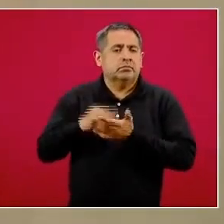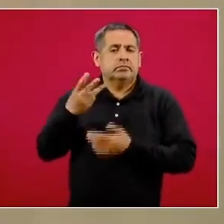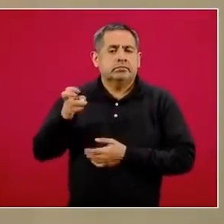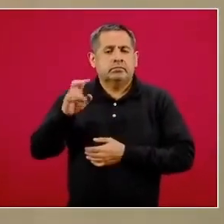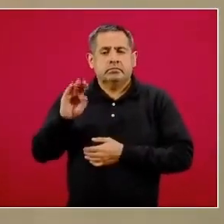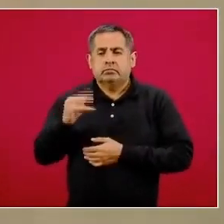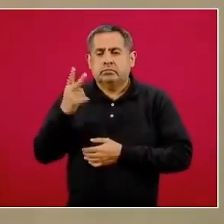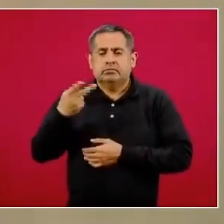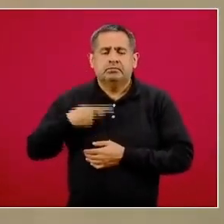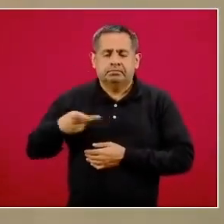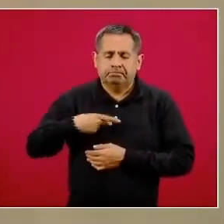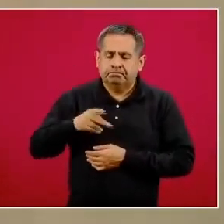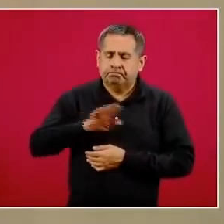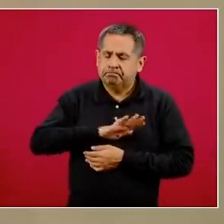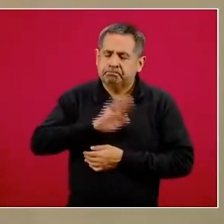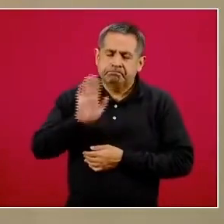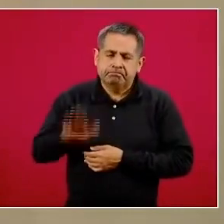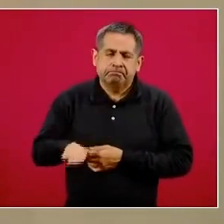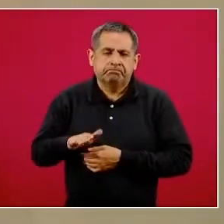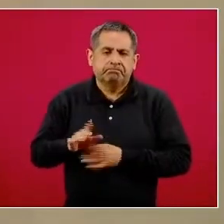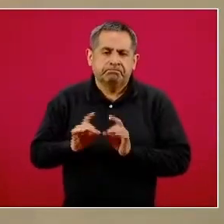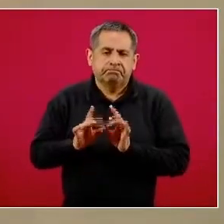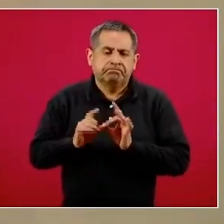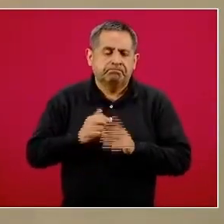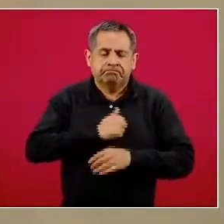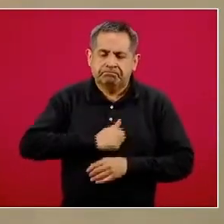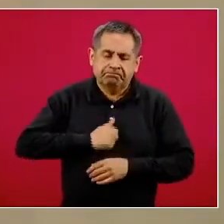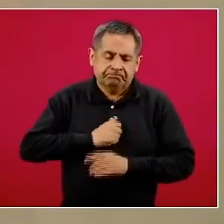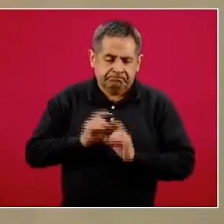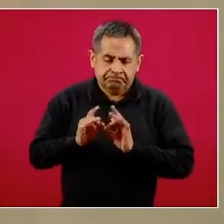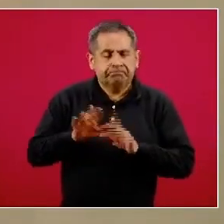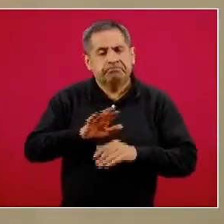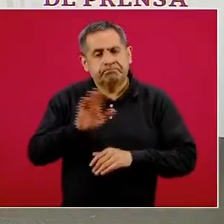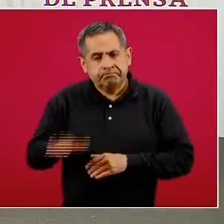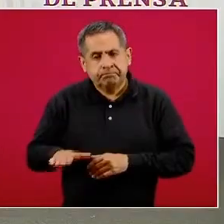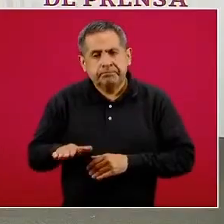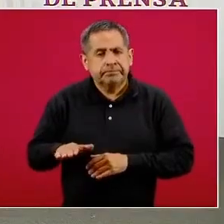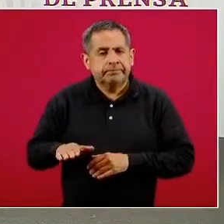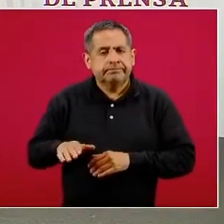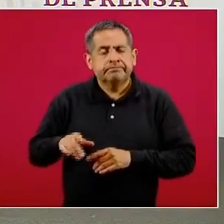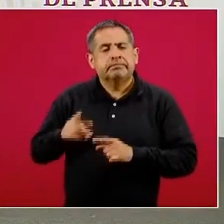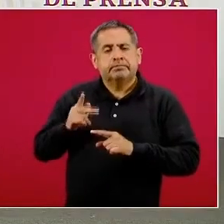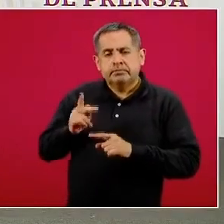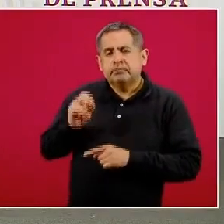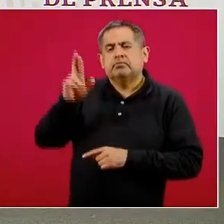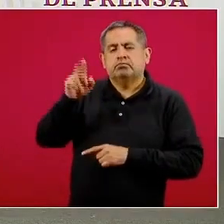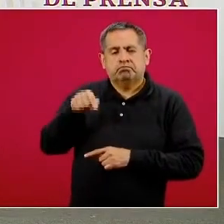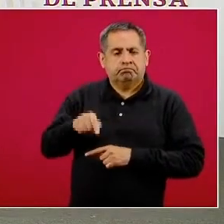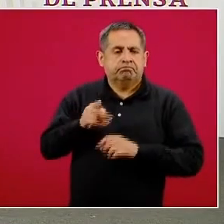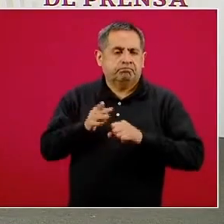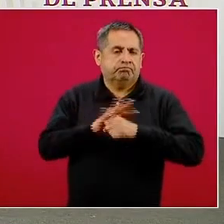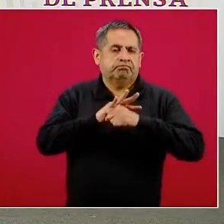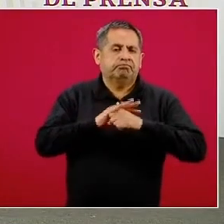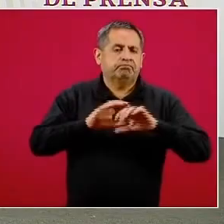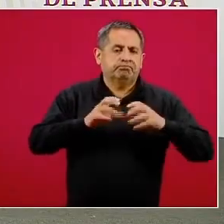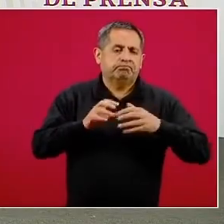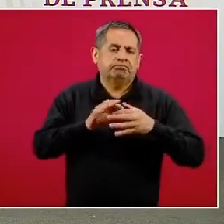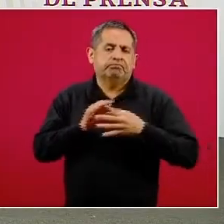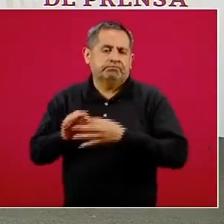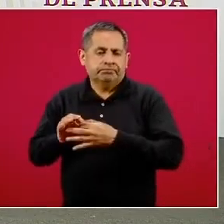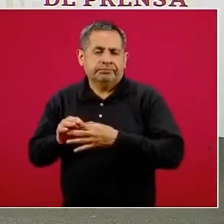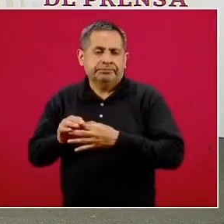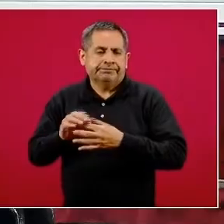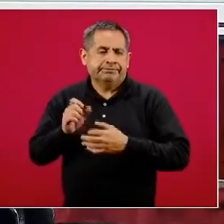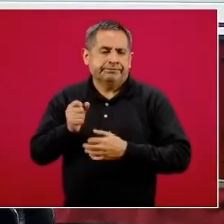92.392 personas que se estima han perdido la vida y que la han perdido directamente por causa del virus